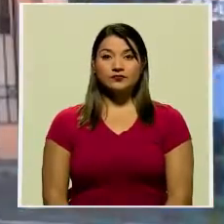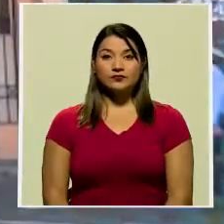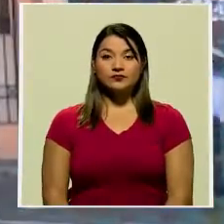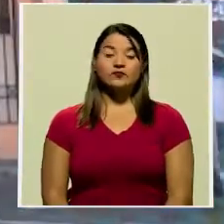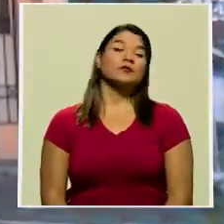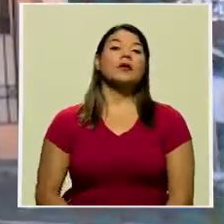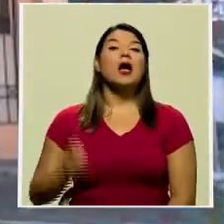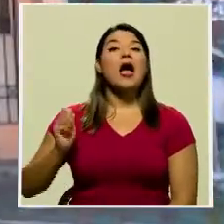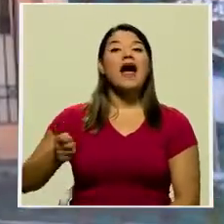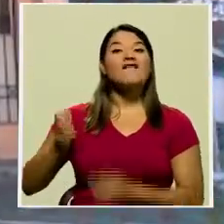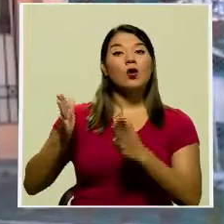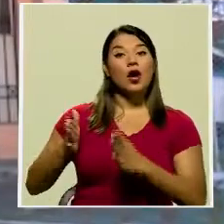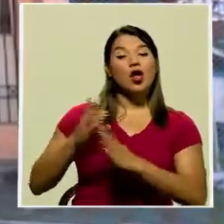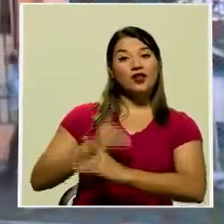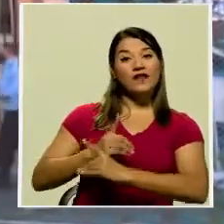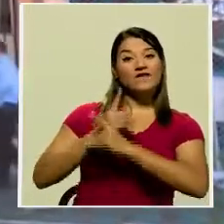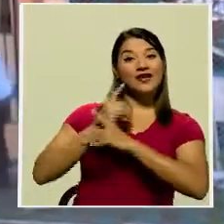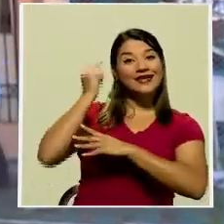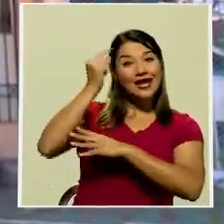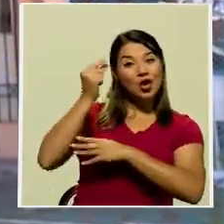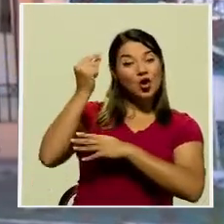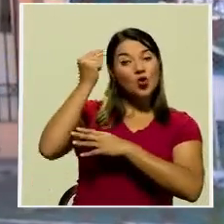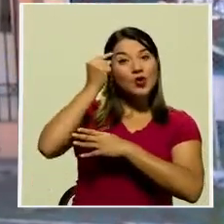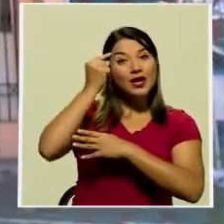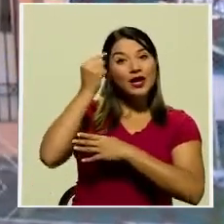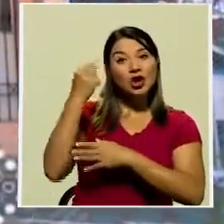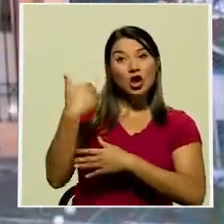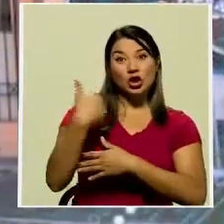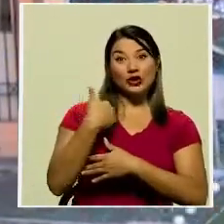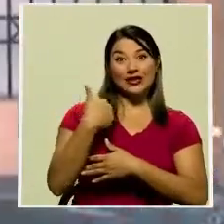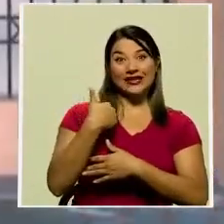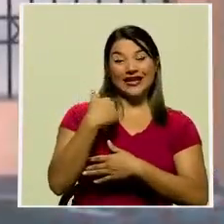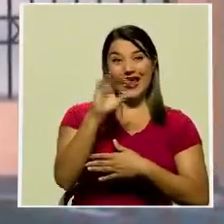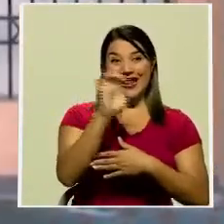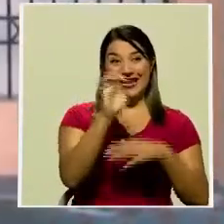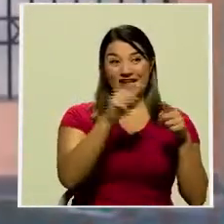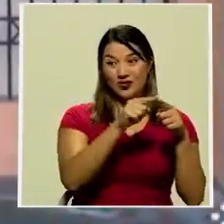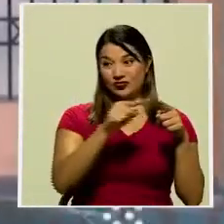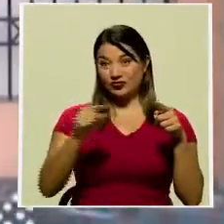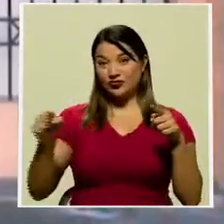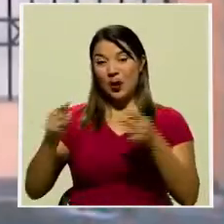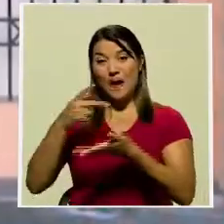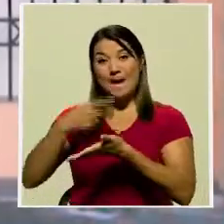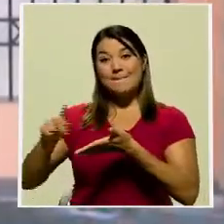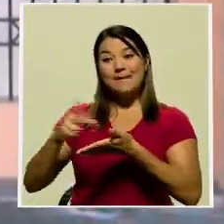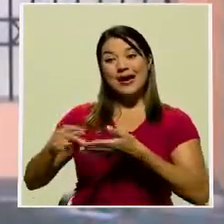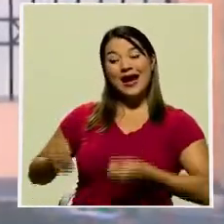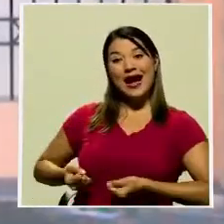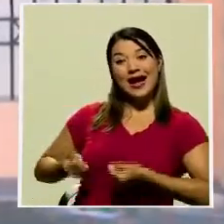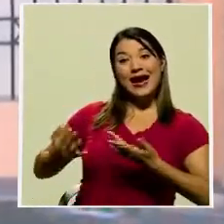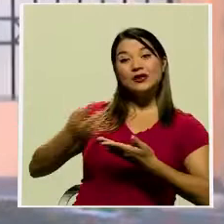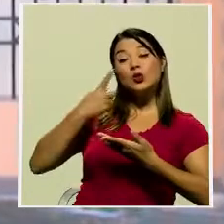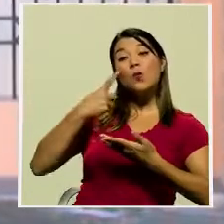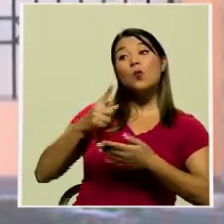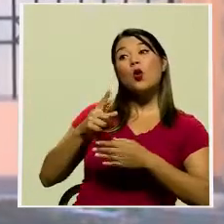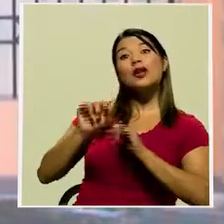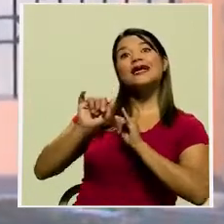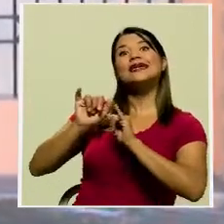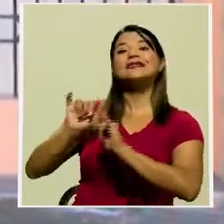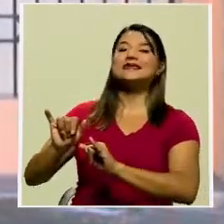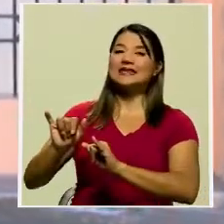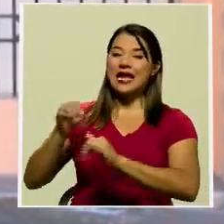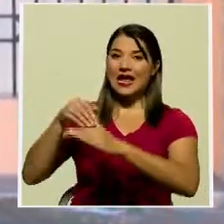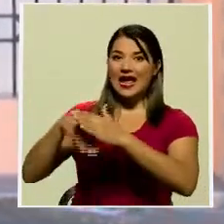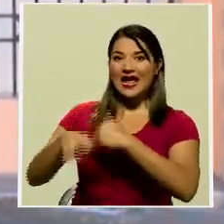Los abogados del Estado llevan todo el mes de enero pagando de sus bolsillos los gastos de hospedaje y alimentación en las giras para atender